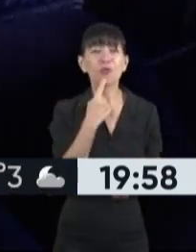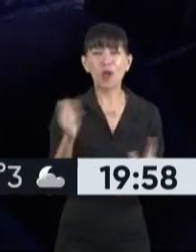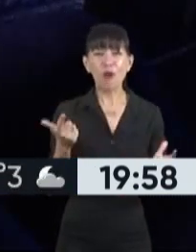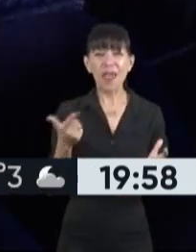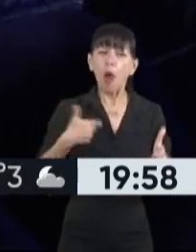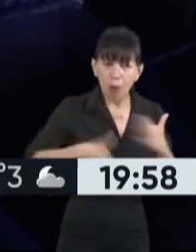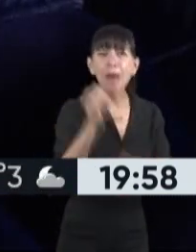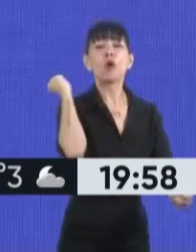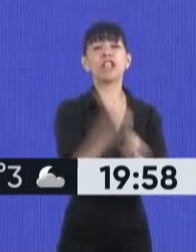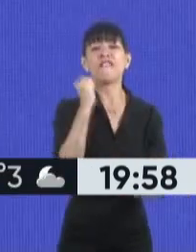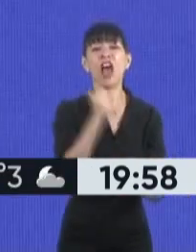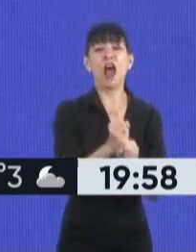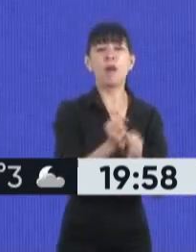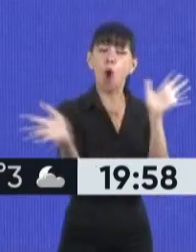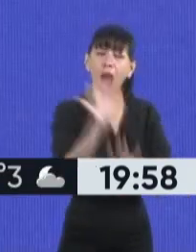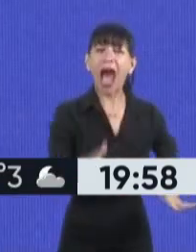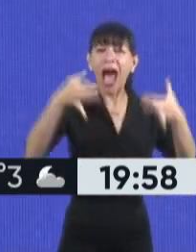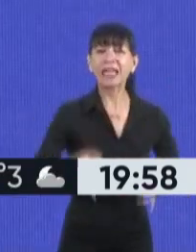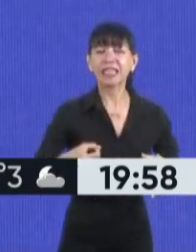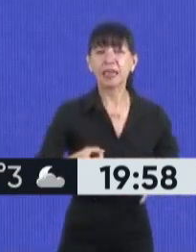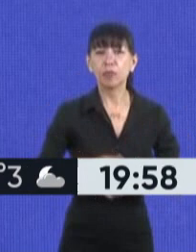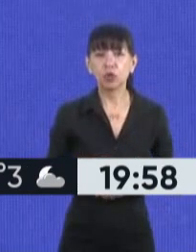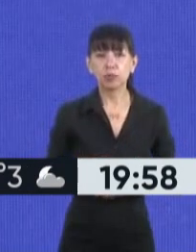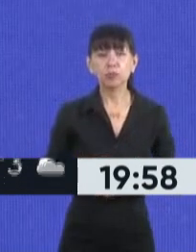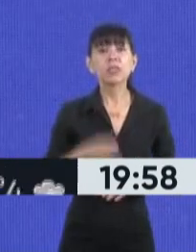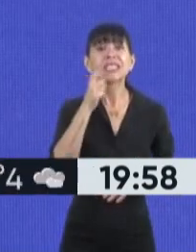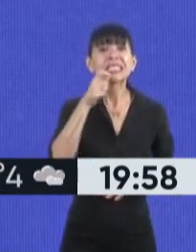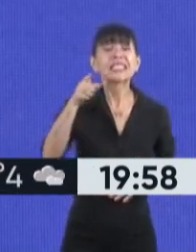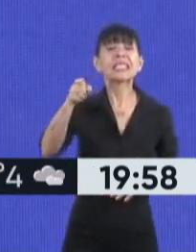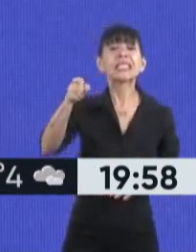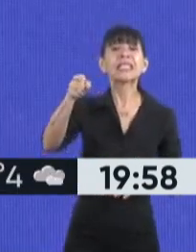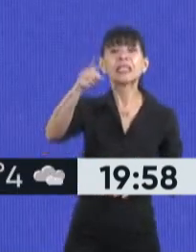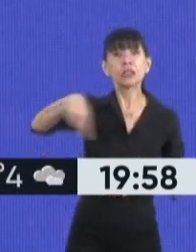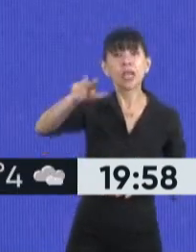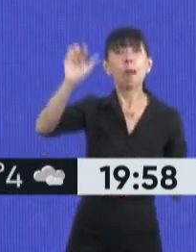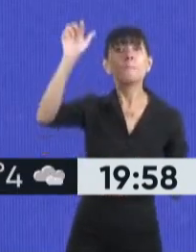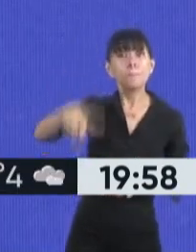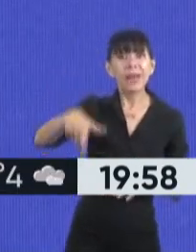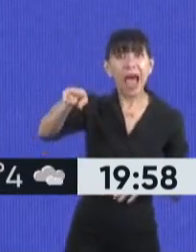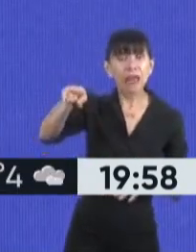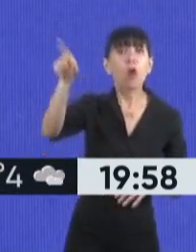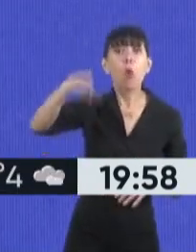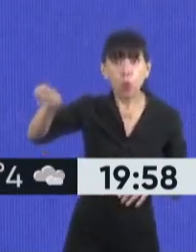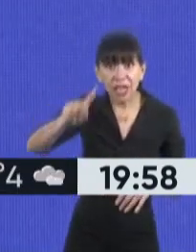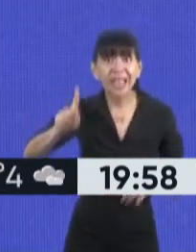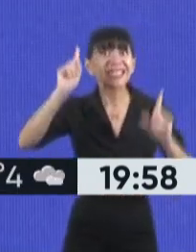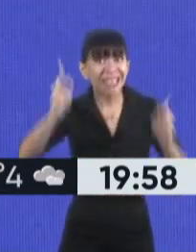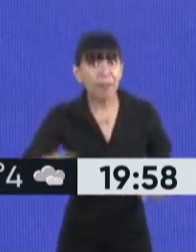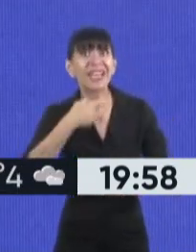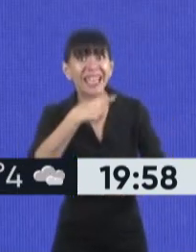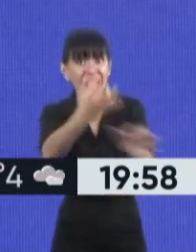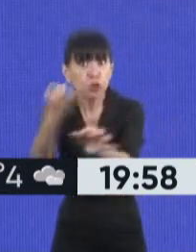hacemos. Y si en ese plan que están haciendo quieren que se hagan escuelas, no duden más, hablen